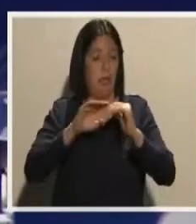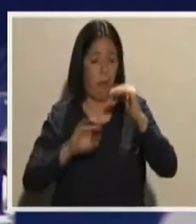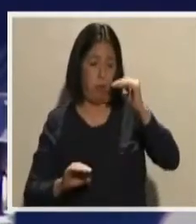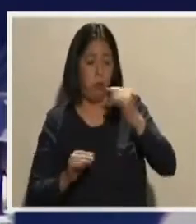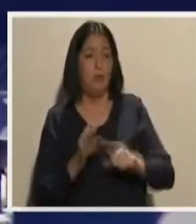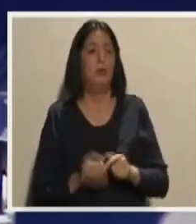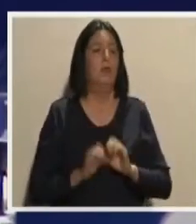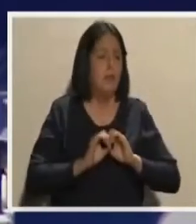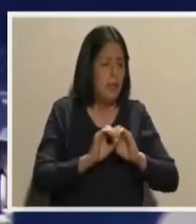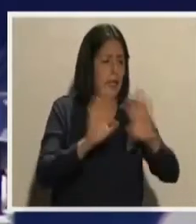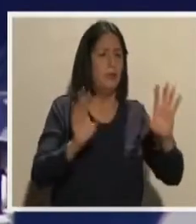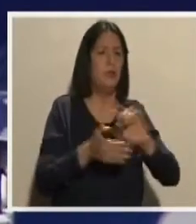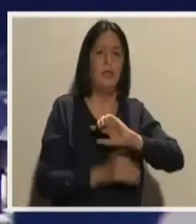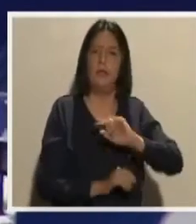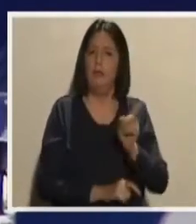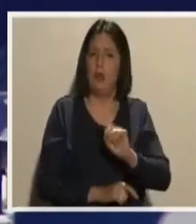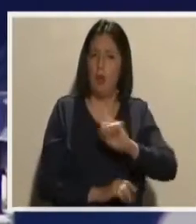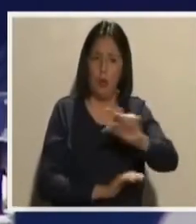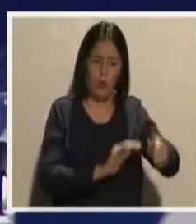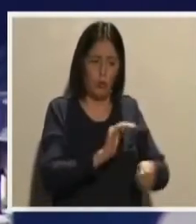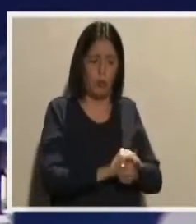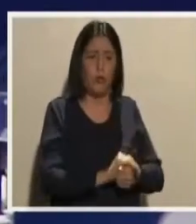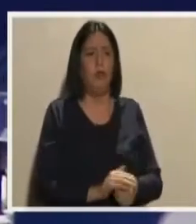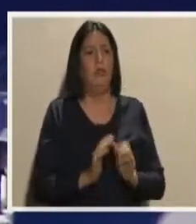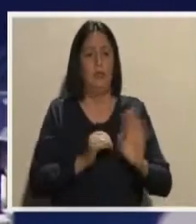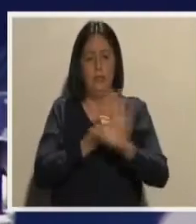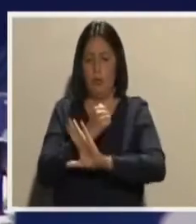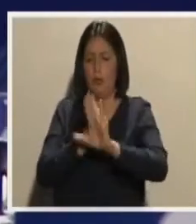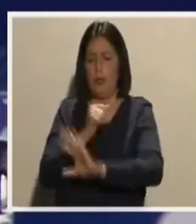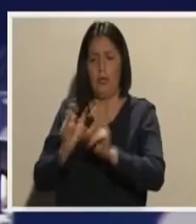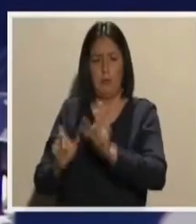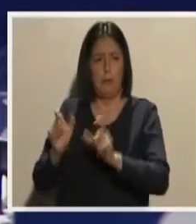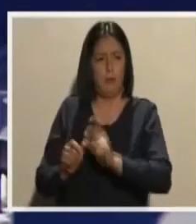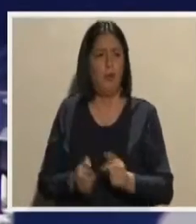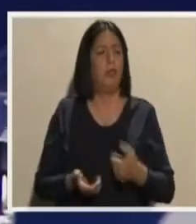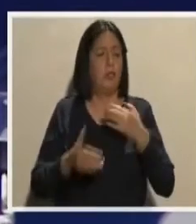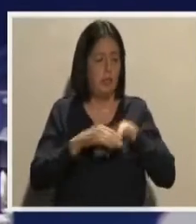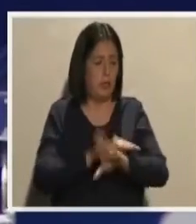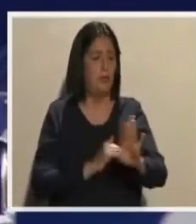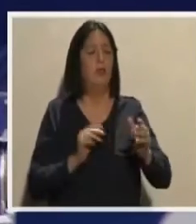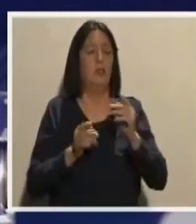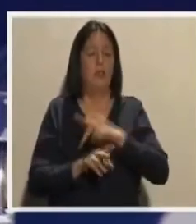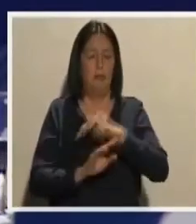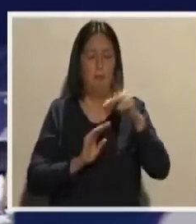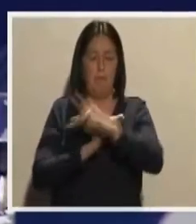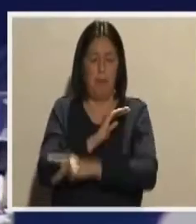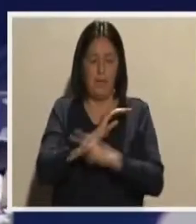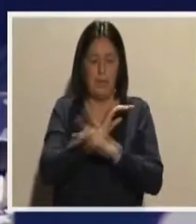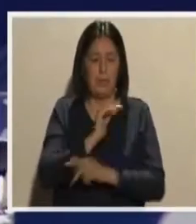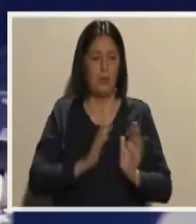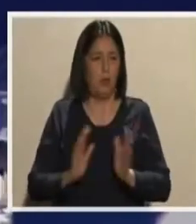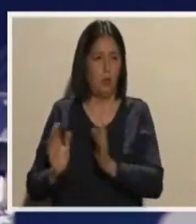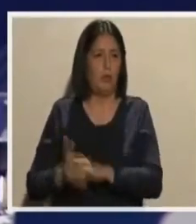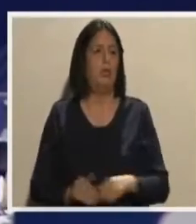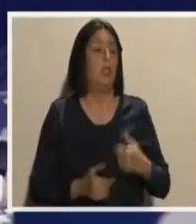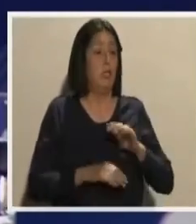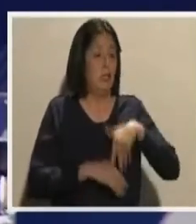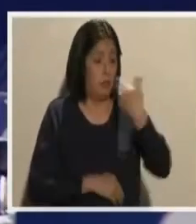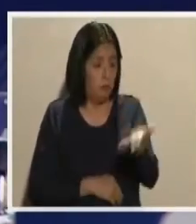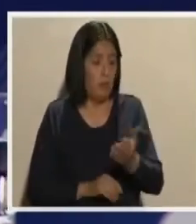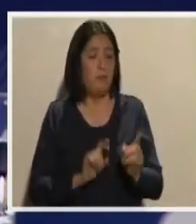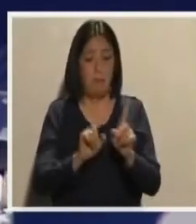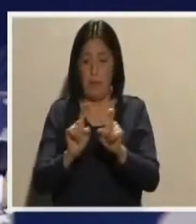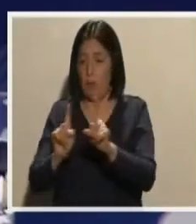contra la corrupción y seguridad ciudadana y orden interno. Se continuará con el bloque de preguntas de los ciudadanos, el bloque ciudadano,